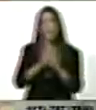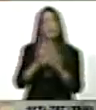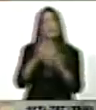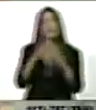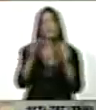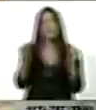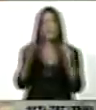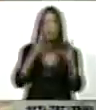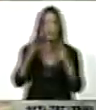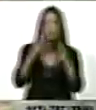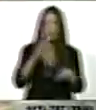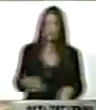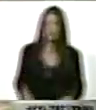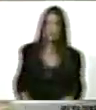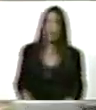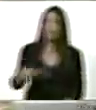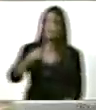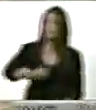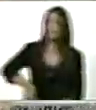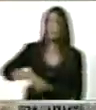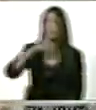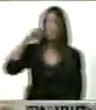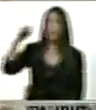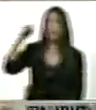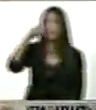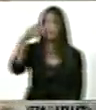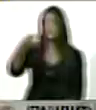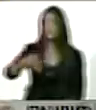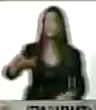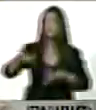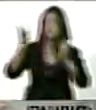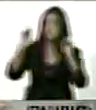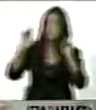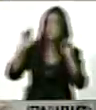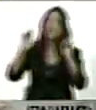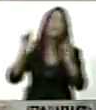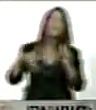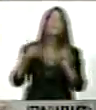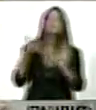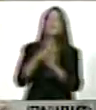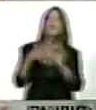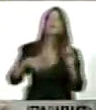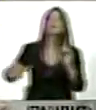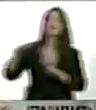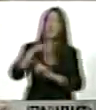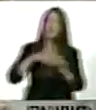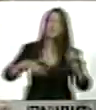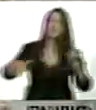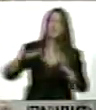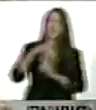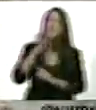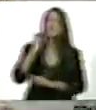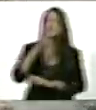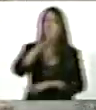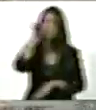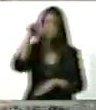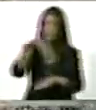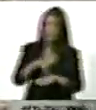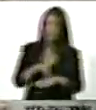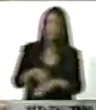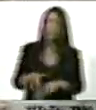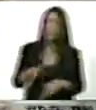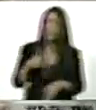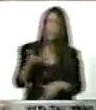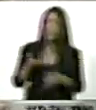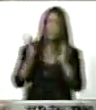y comunicacional. El presidente Nicolás Maduro está debidamente autorizado en razón de la situación de desacato en la que incurrió la Asamblea Nacional